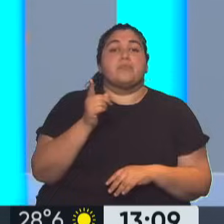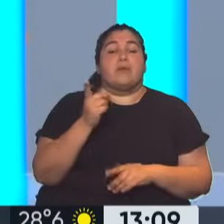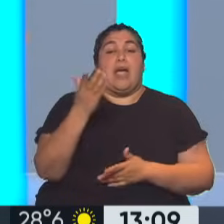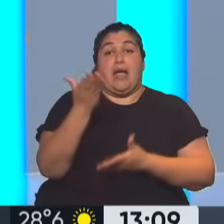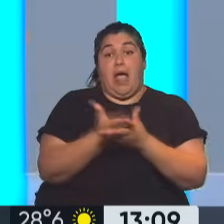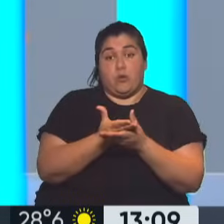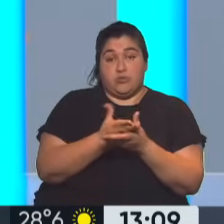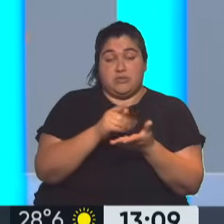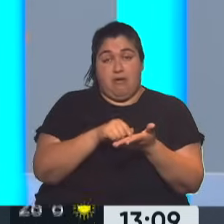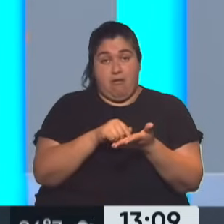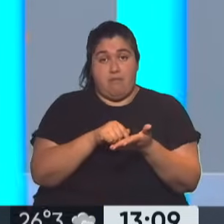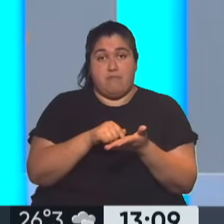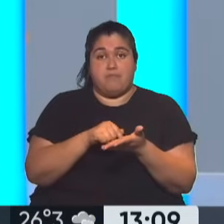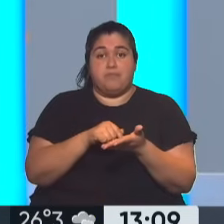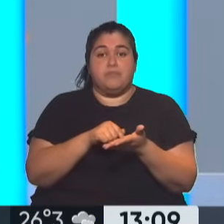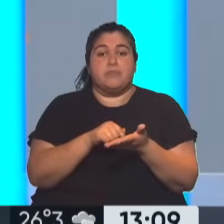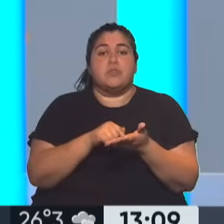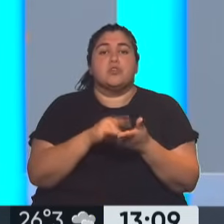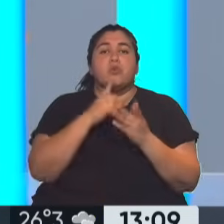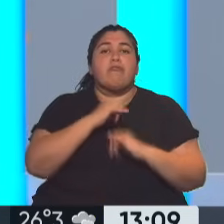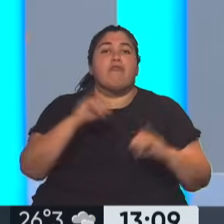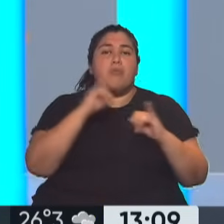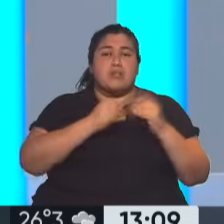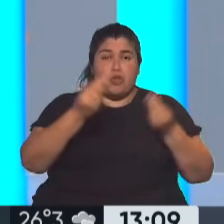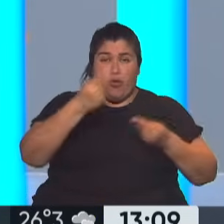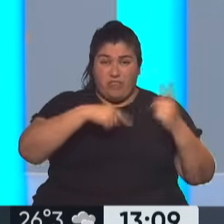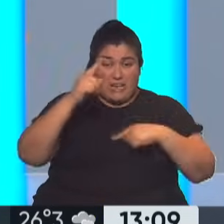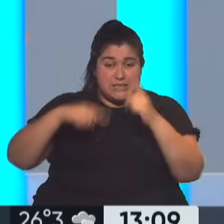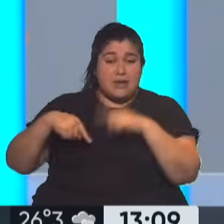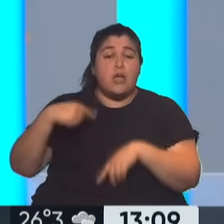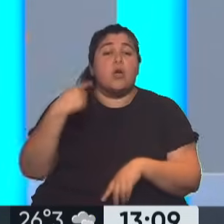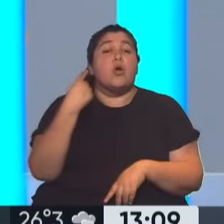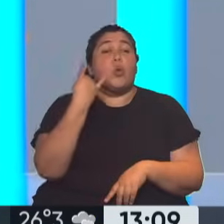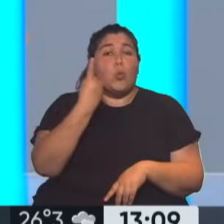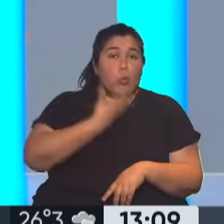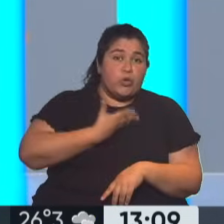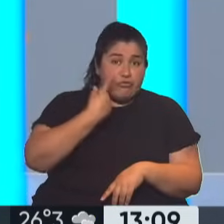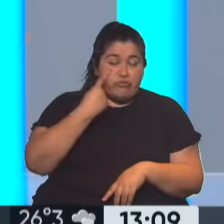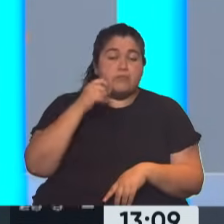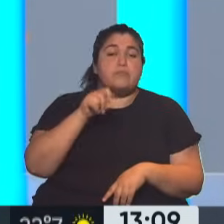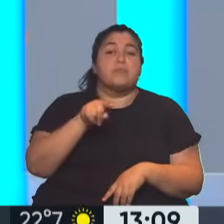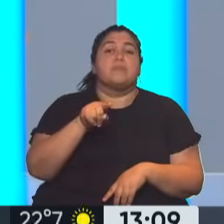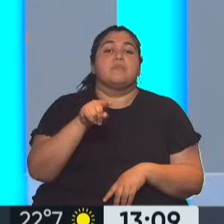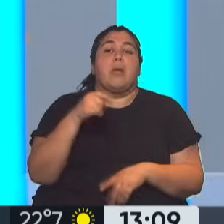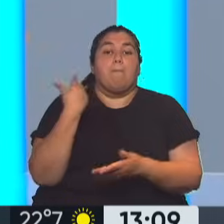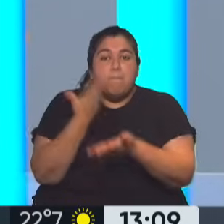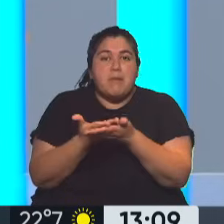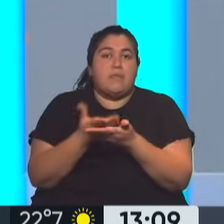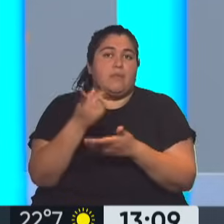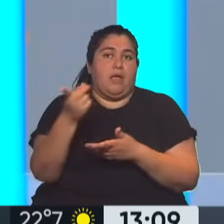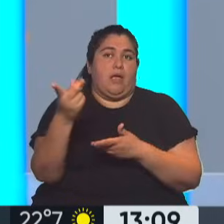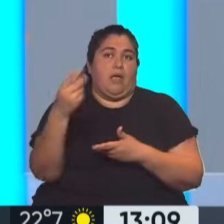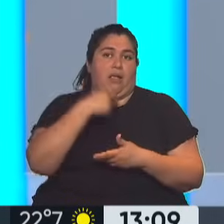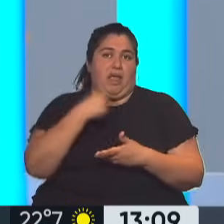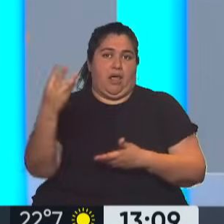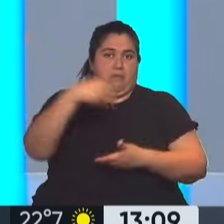o pretende se a la causa de la unidad de información financiera la uif que hizo una presentación judicial en el día de ayer donde pide ser parte querellante